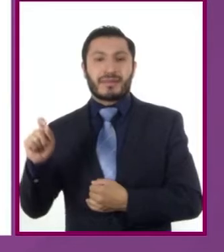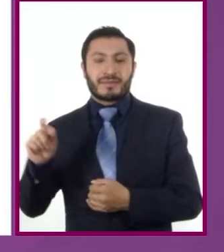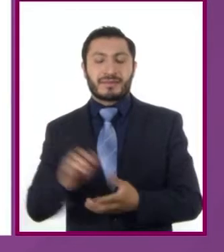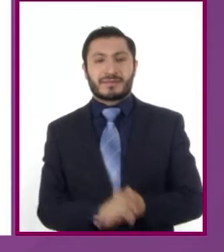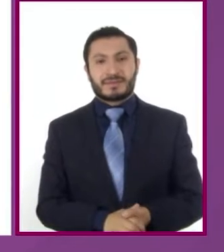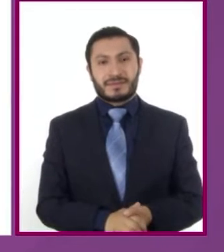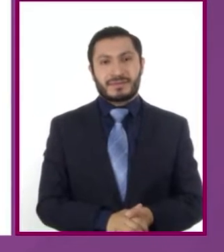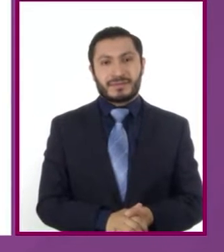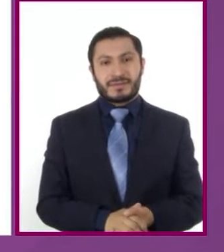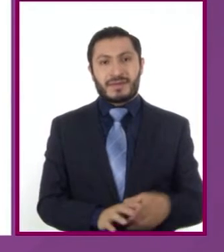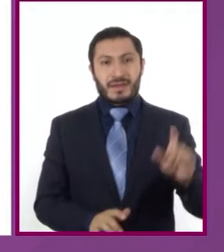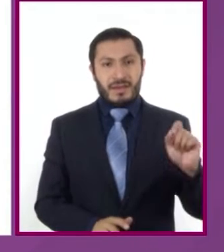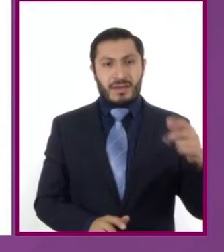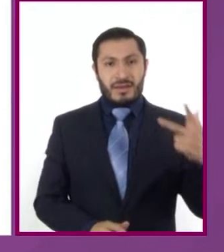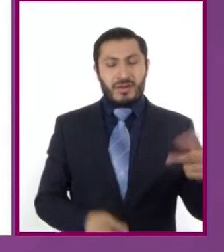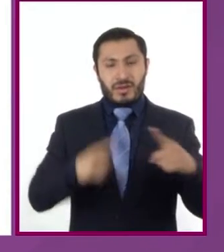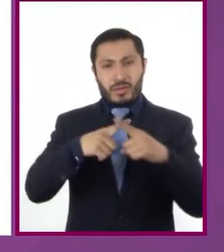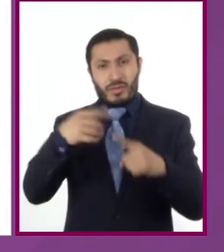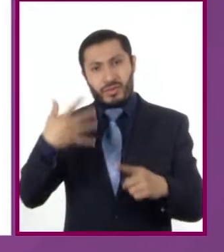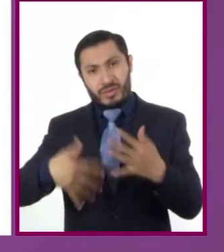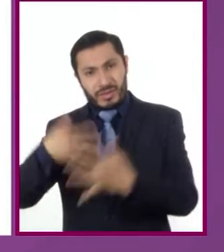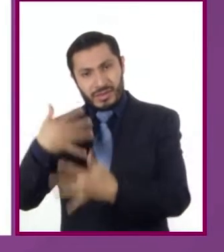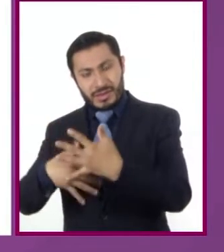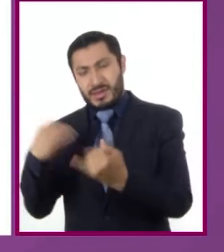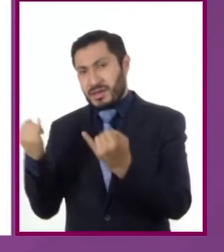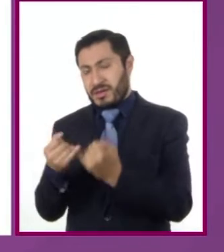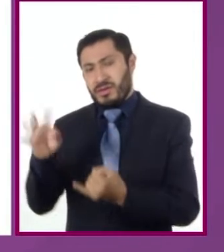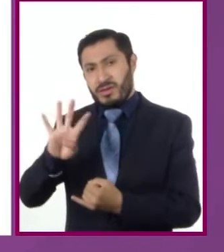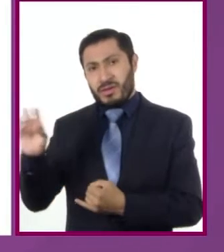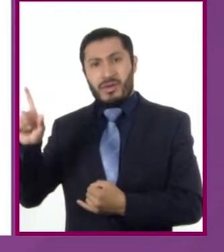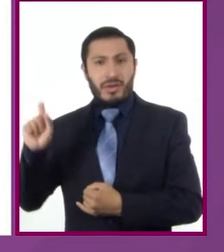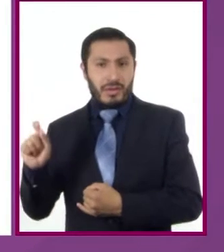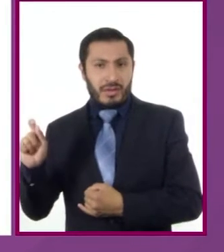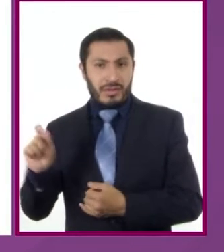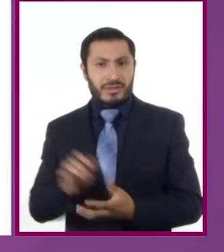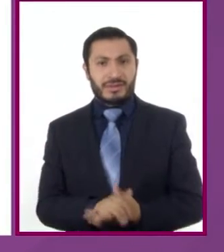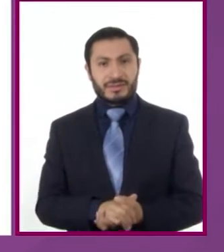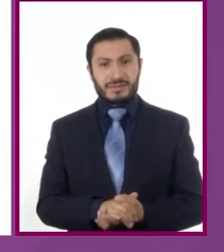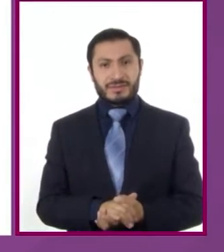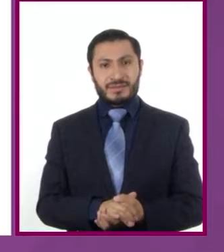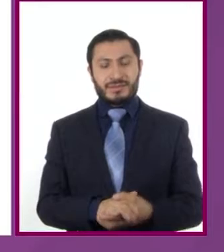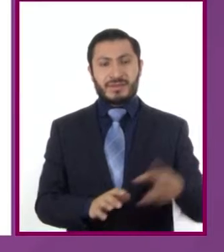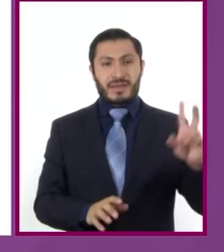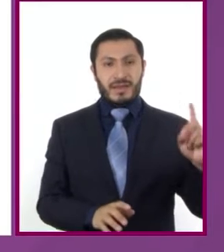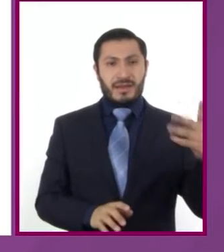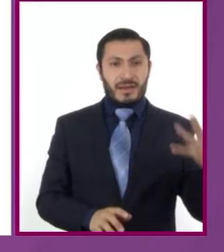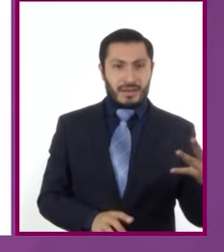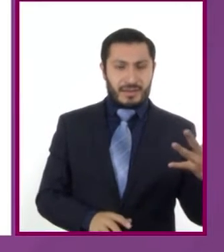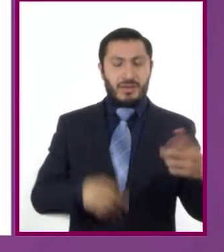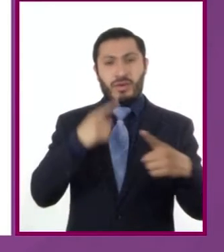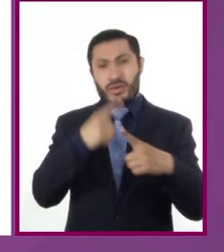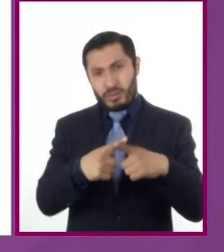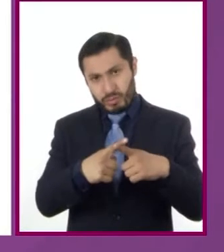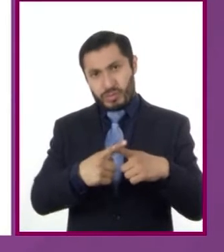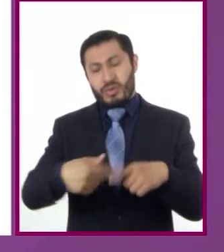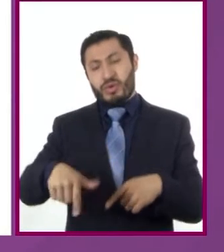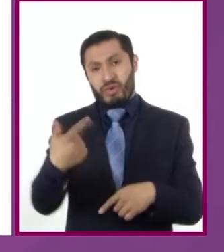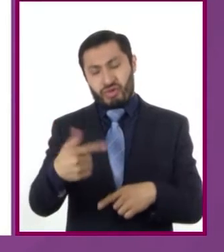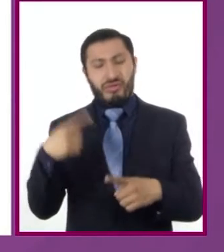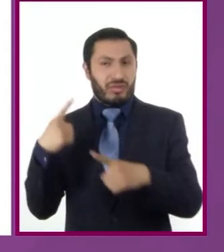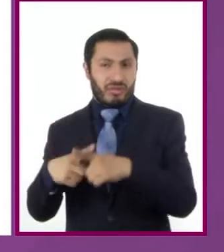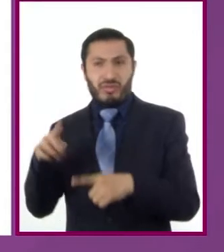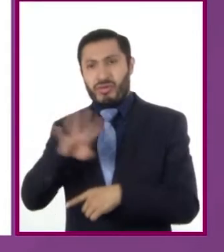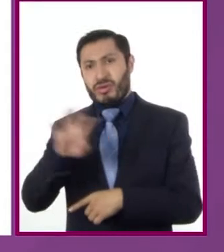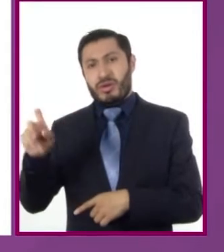420. 28 por 15 es igual a 420. 35 por 12 es igual